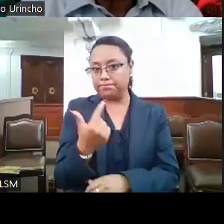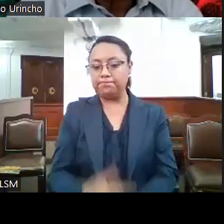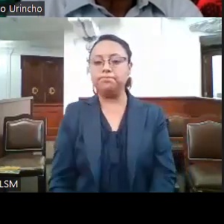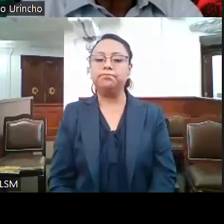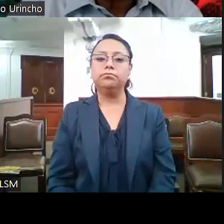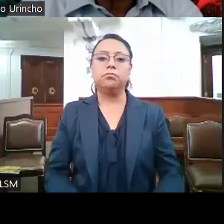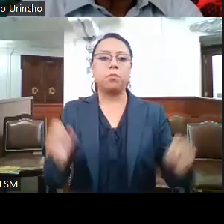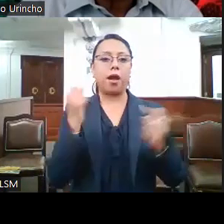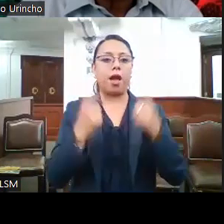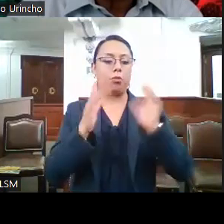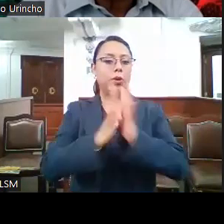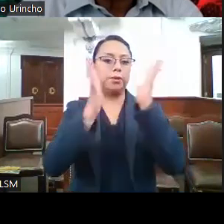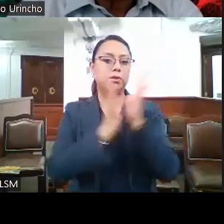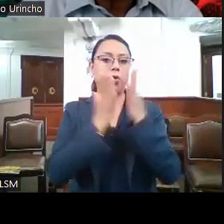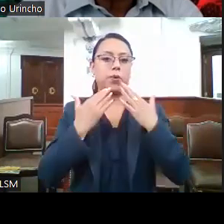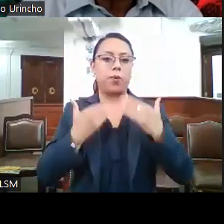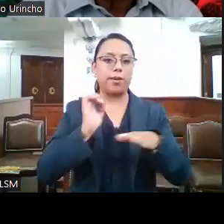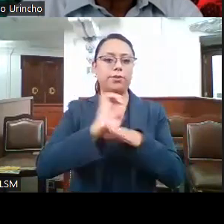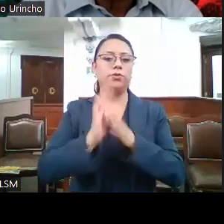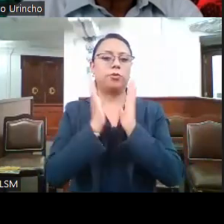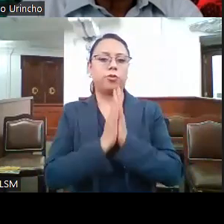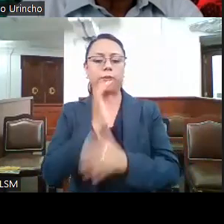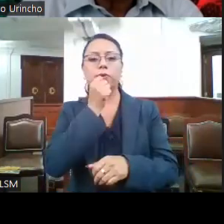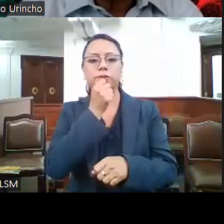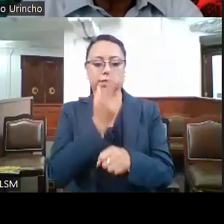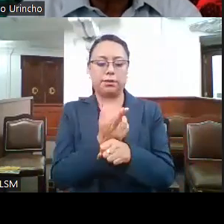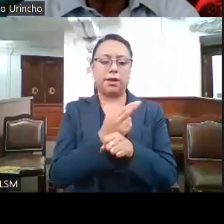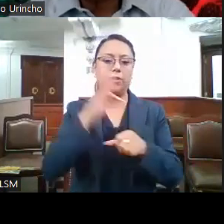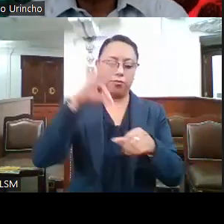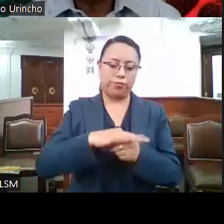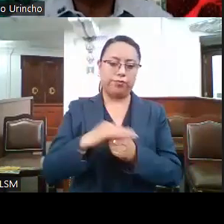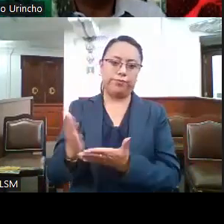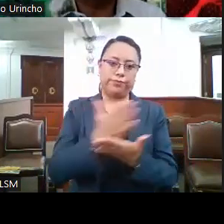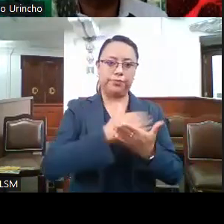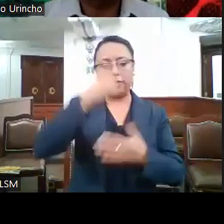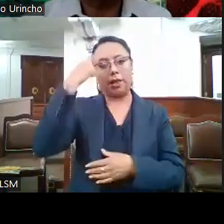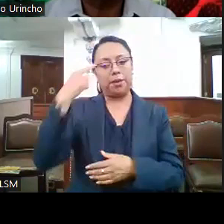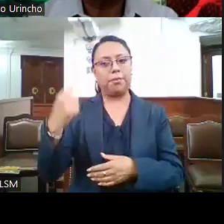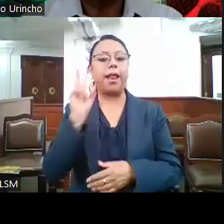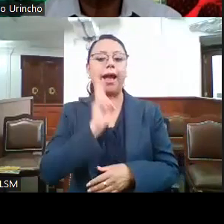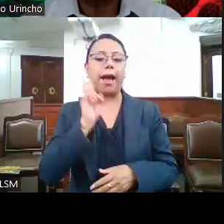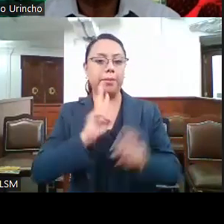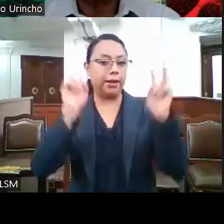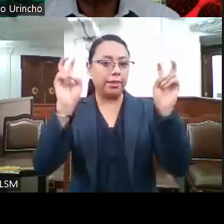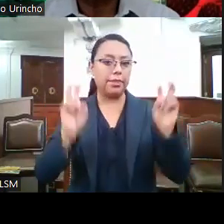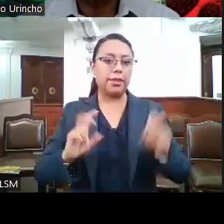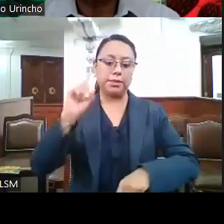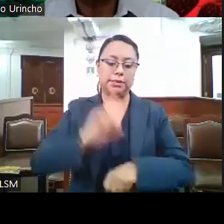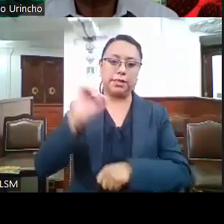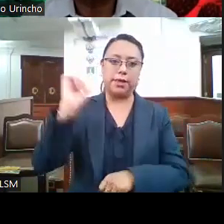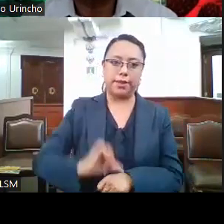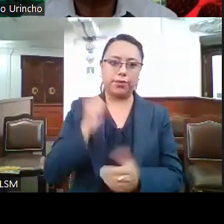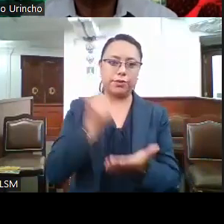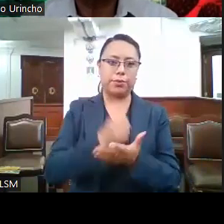Al no existir intervenciones, por favor, diputado secretario, recabe la votación procedente para saber si es de aprobarse el orden del día de